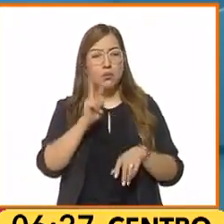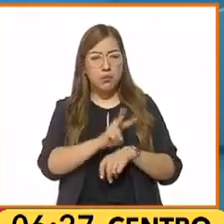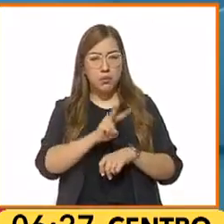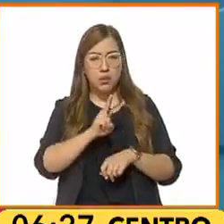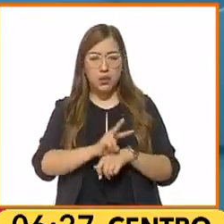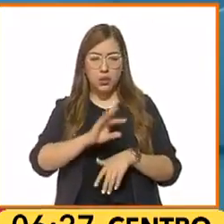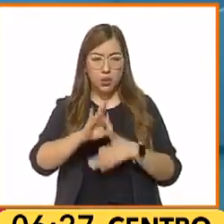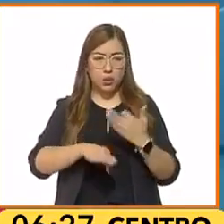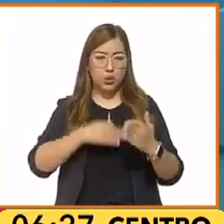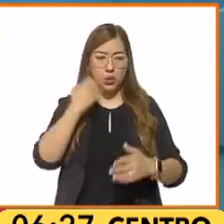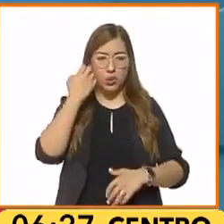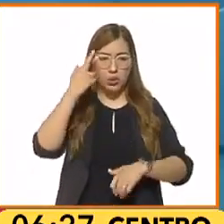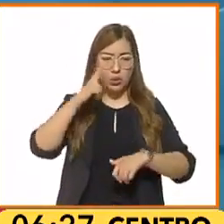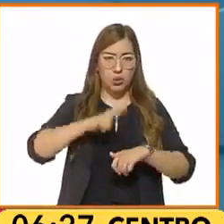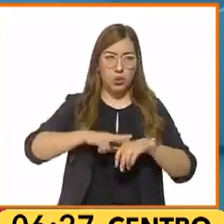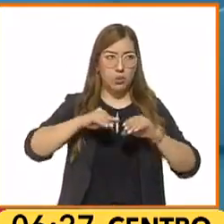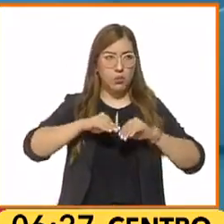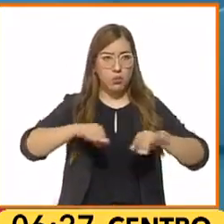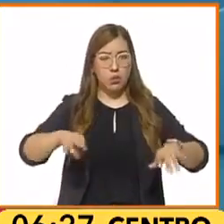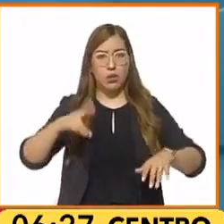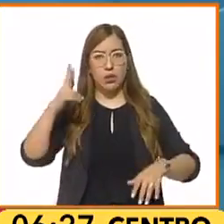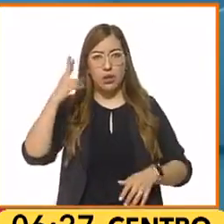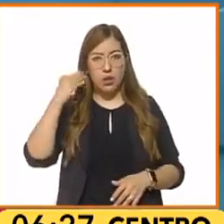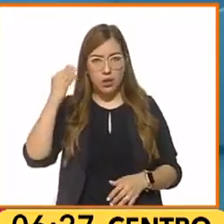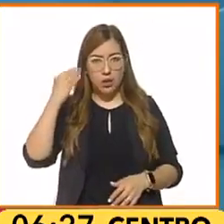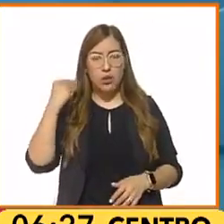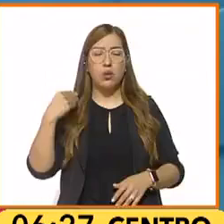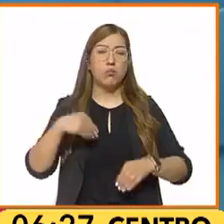contenidos extranjeros en la radiodifusión